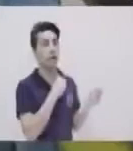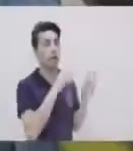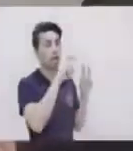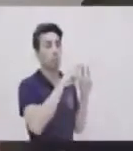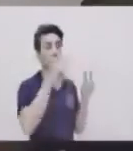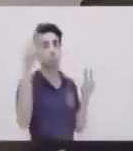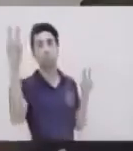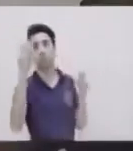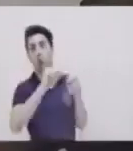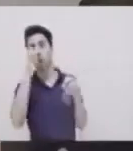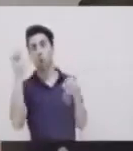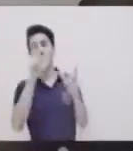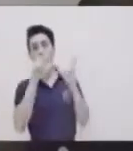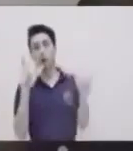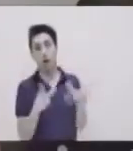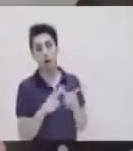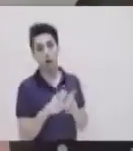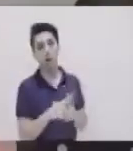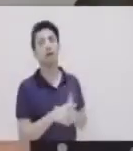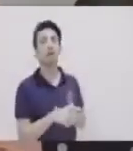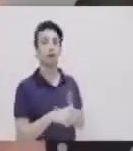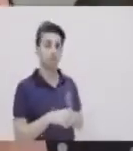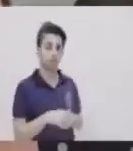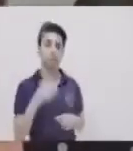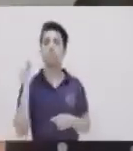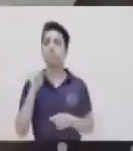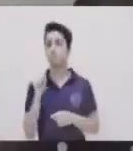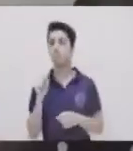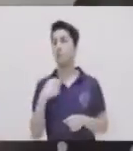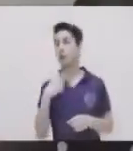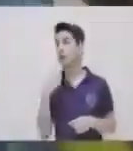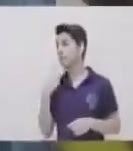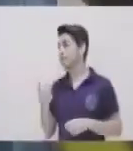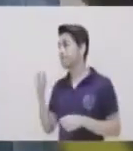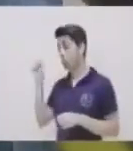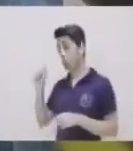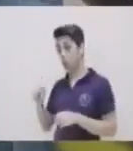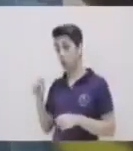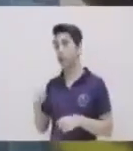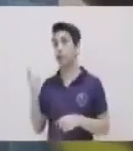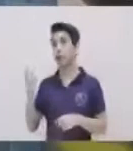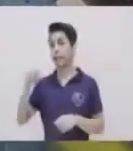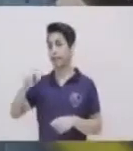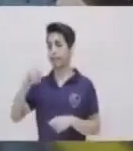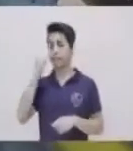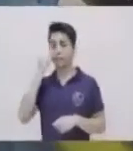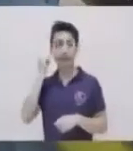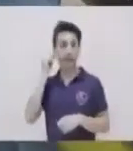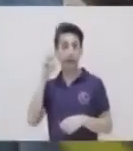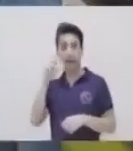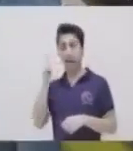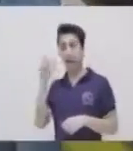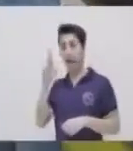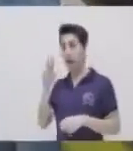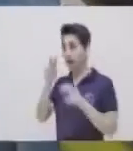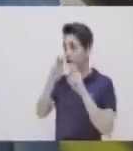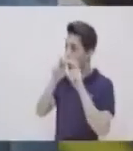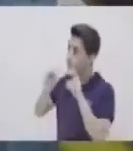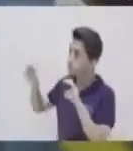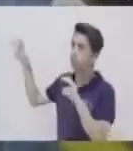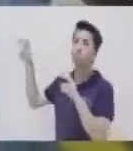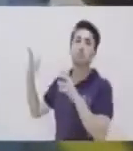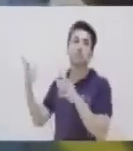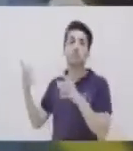decidido emigrar a otros lados donde también exactamente. Y por lo tanto podemos argumentar en estos momentos que ha migrado, ¿verdad? Porque aquí